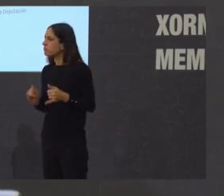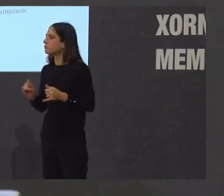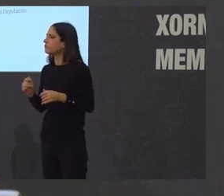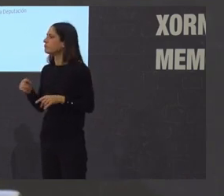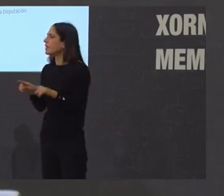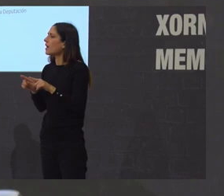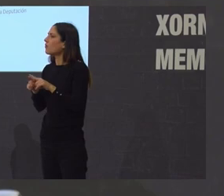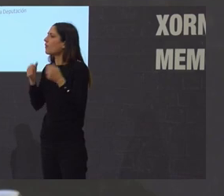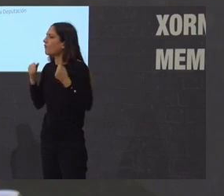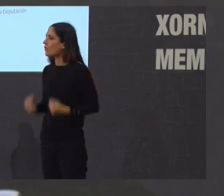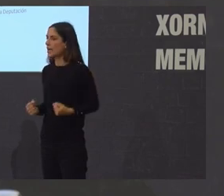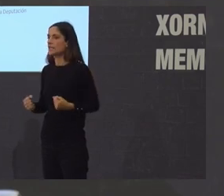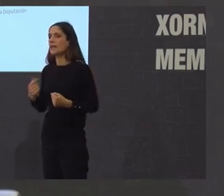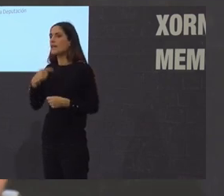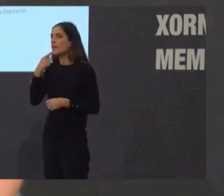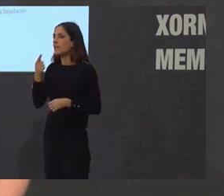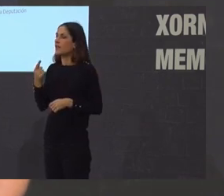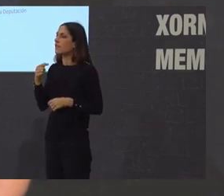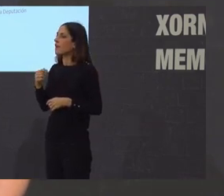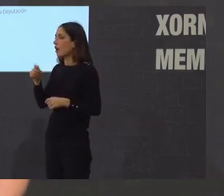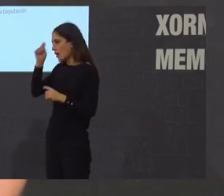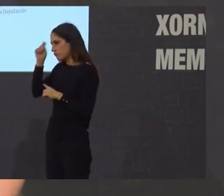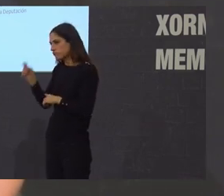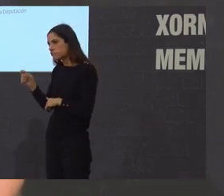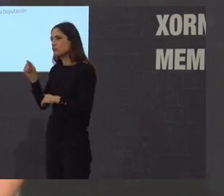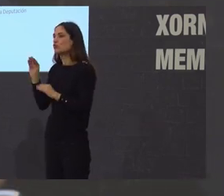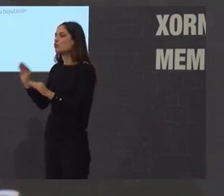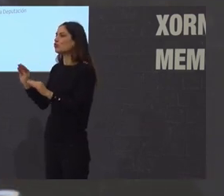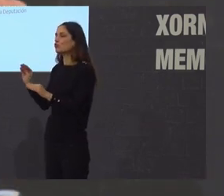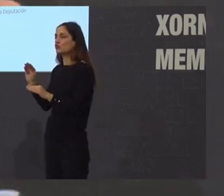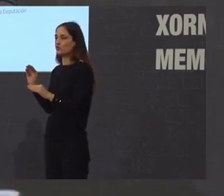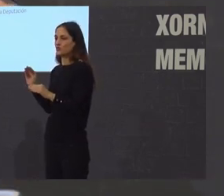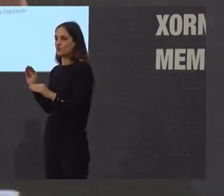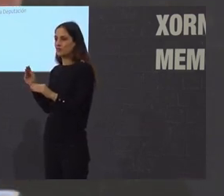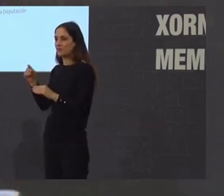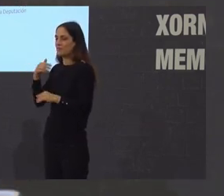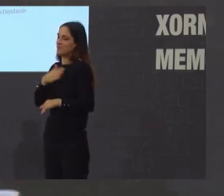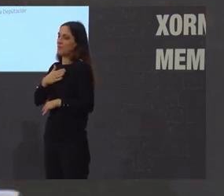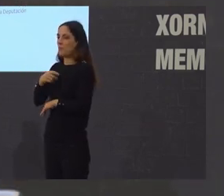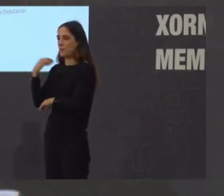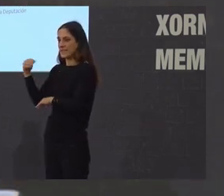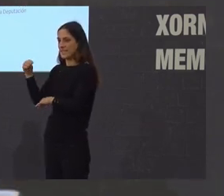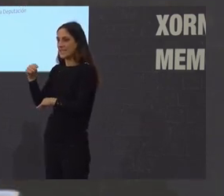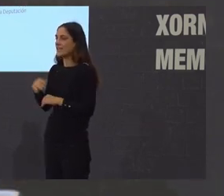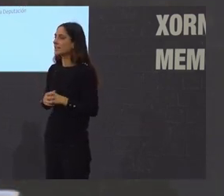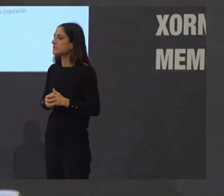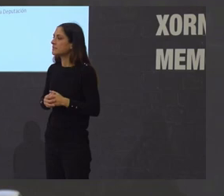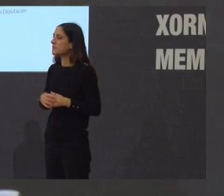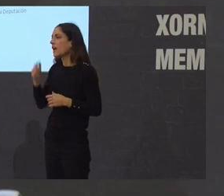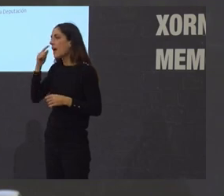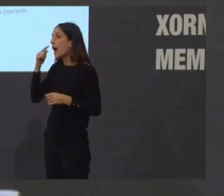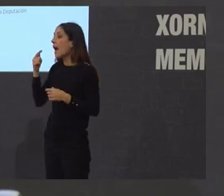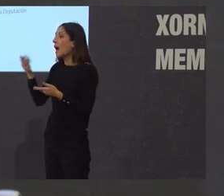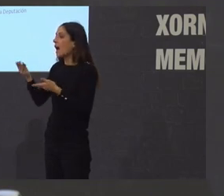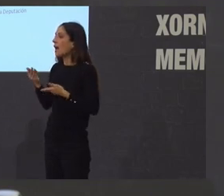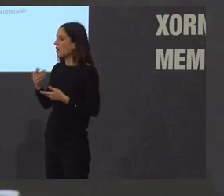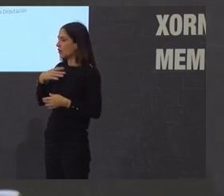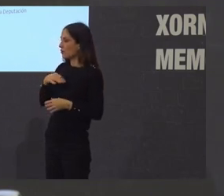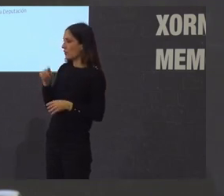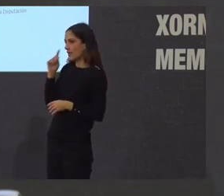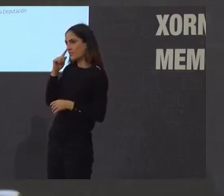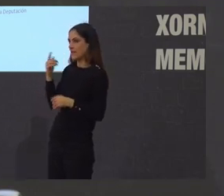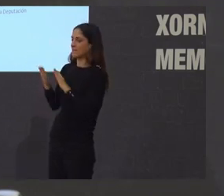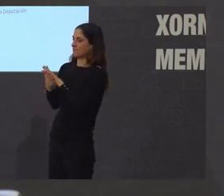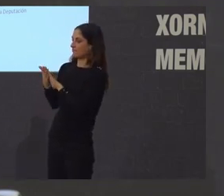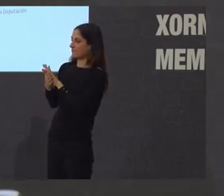sus órdenes, mi presidente, y le dijo, y a ver si me puede arreglar usted un problema que tengo con el gasoducto que va por Argelia. Es decir, esa era la manera de